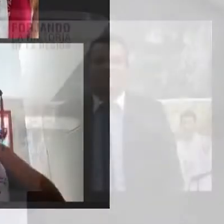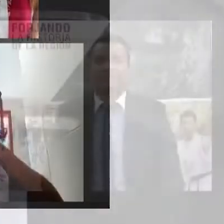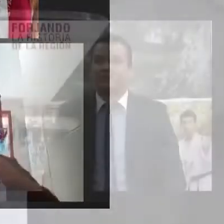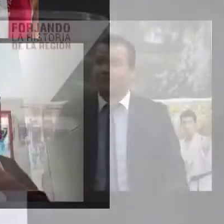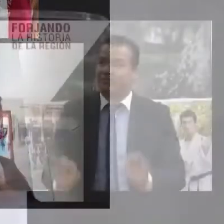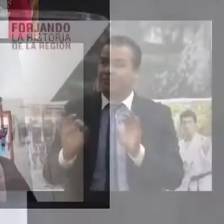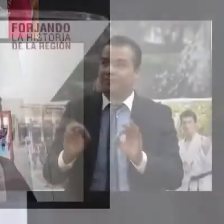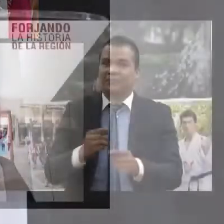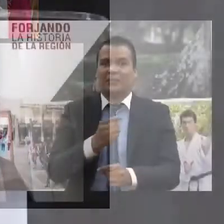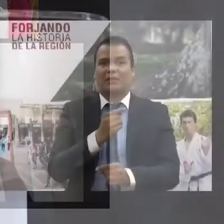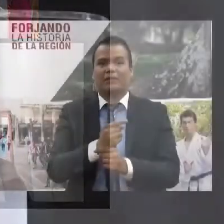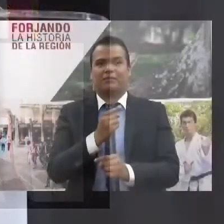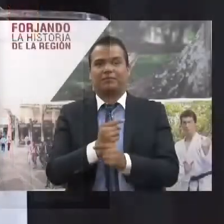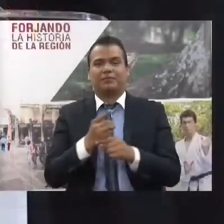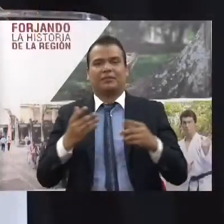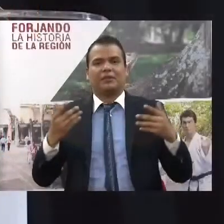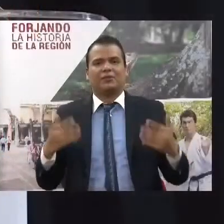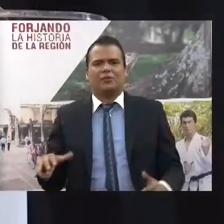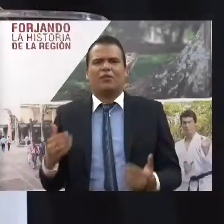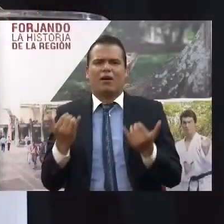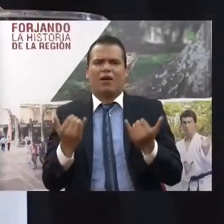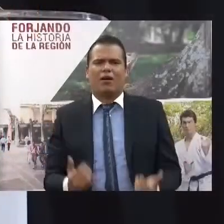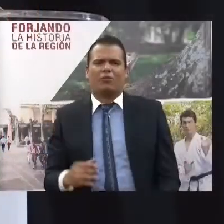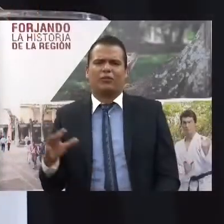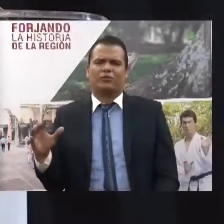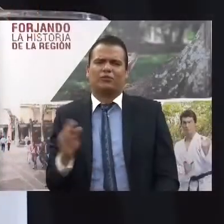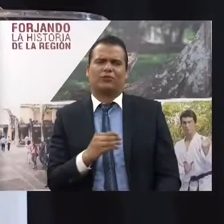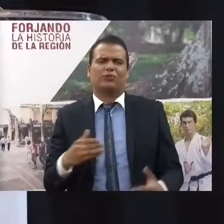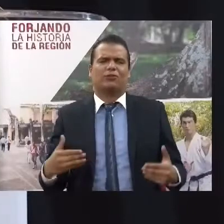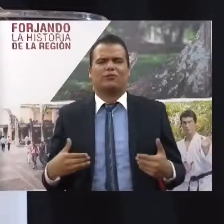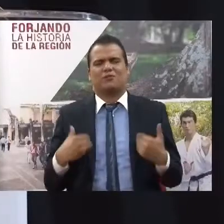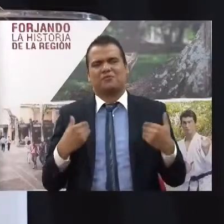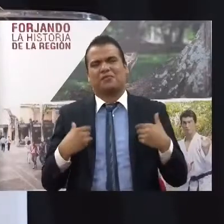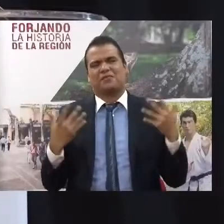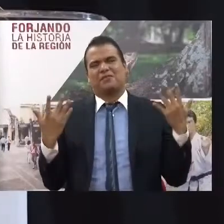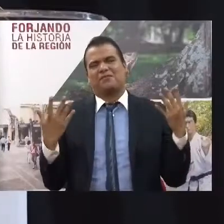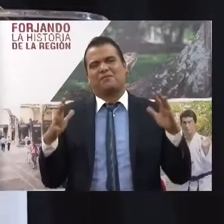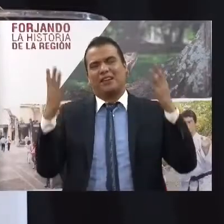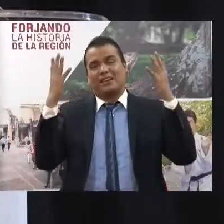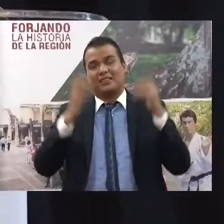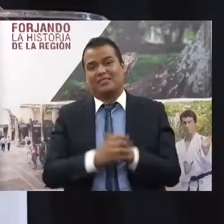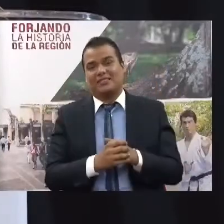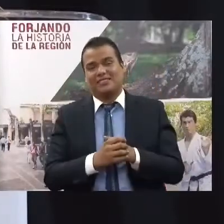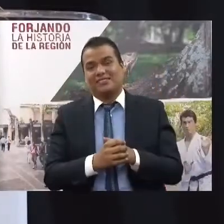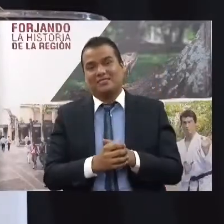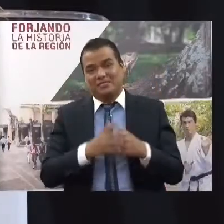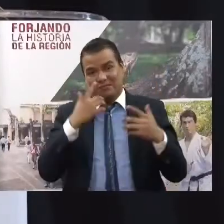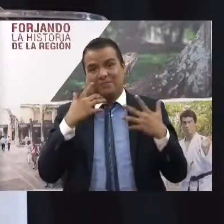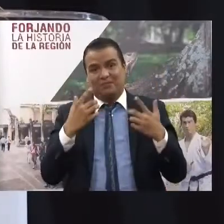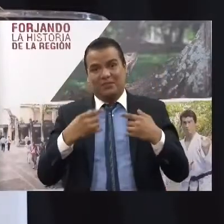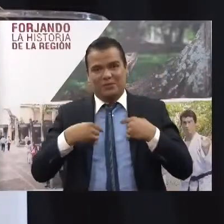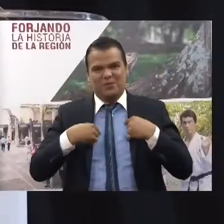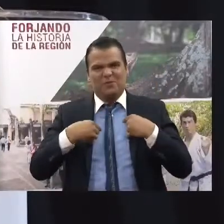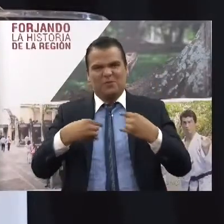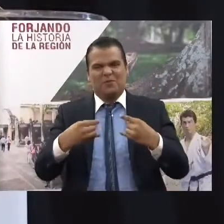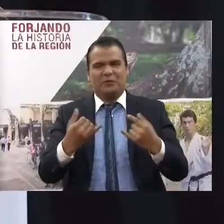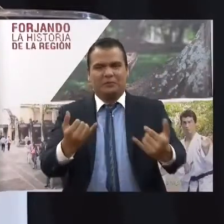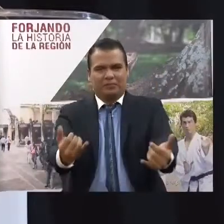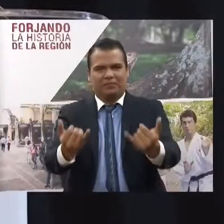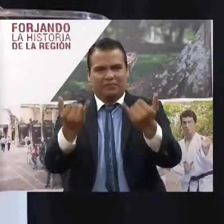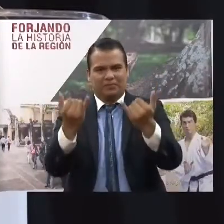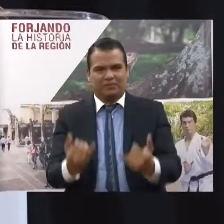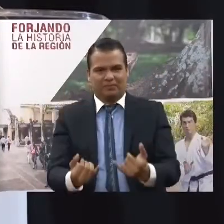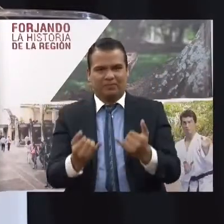Por supuesto, y es un ambiente de alegría, de festividad, la que queremos imprimir a esta